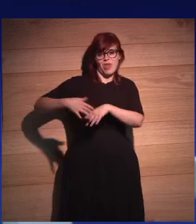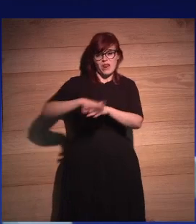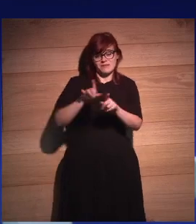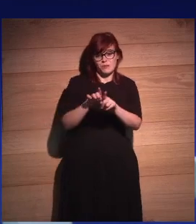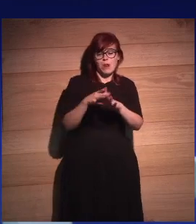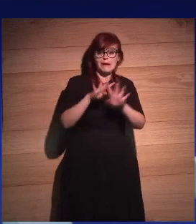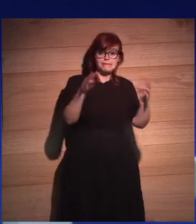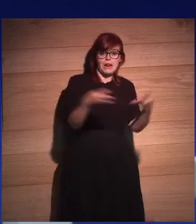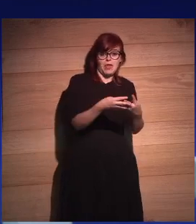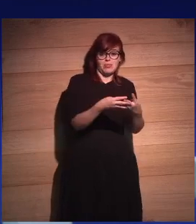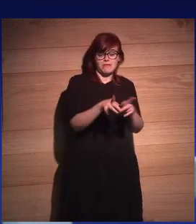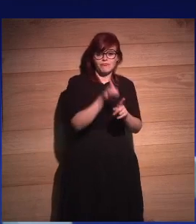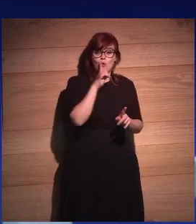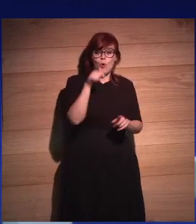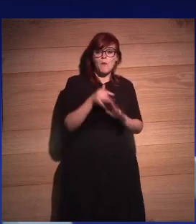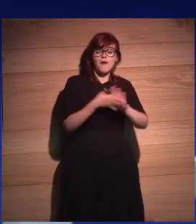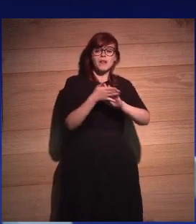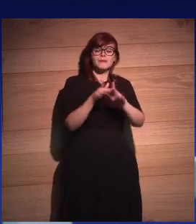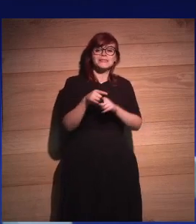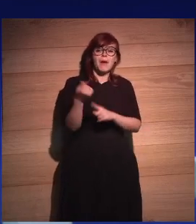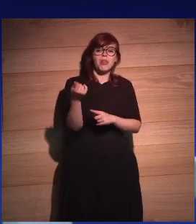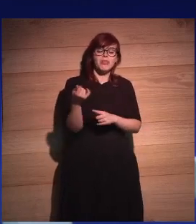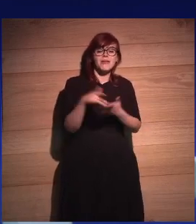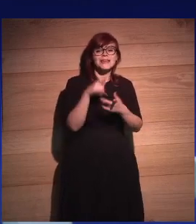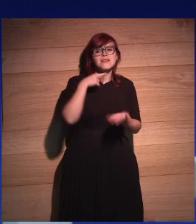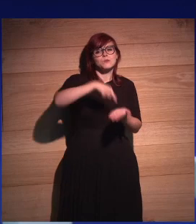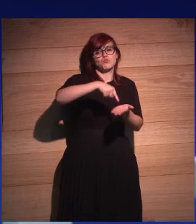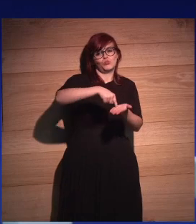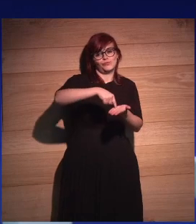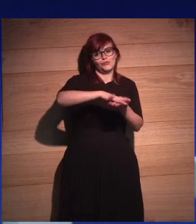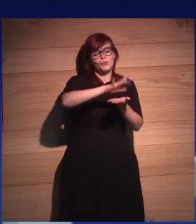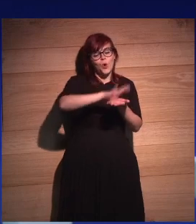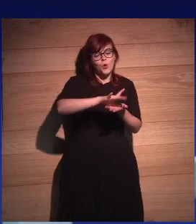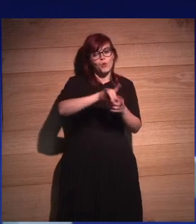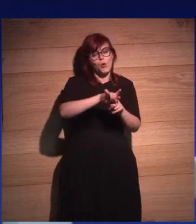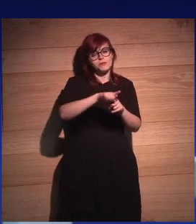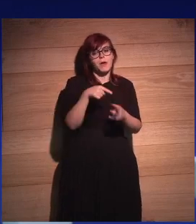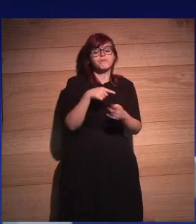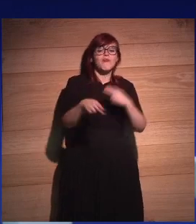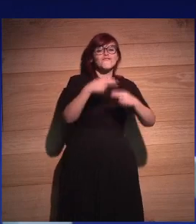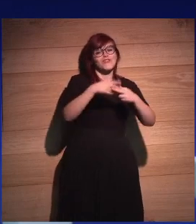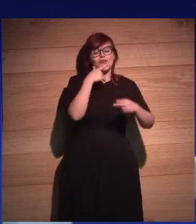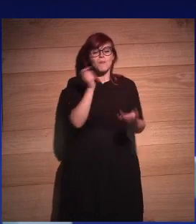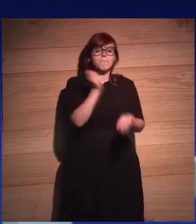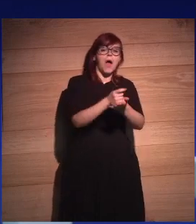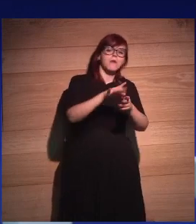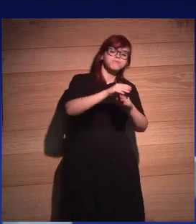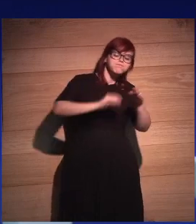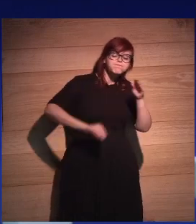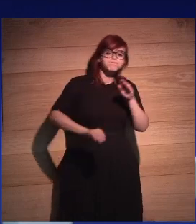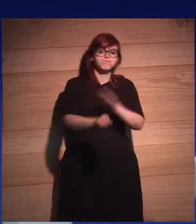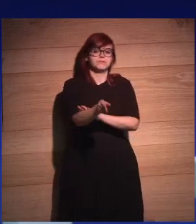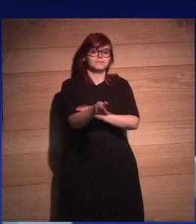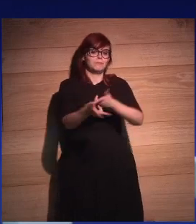guerra de Internet, como estamos viendo aquí la guerra de aranceles para acá y para allá, ¿no? Estos últimos días. Es una cosa que yo creo que se está haciendo un